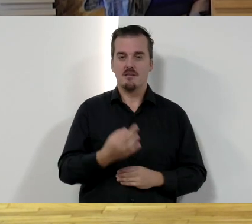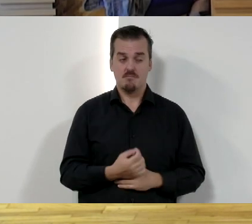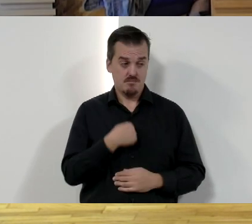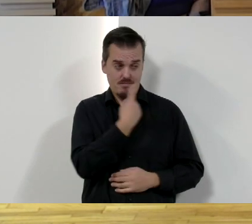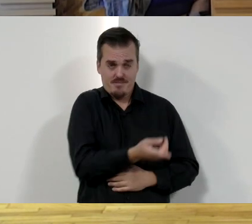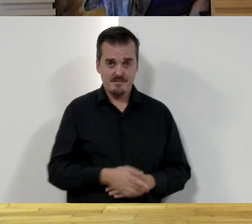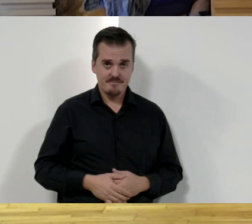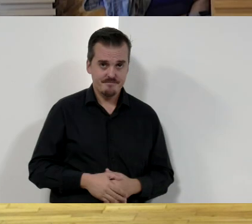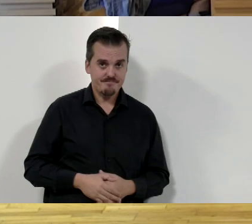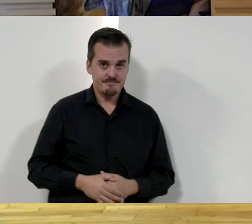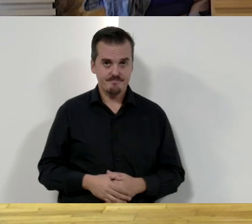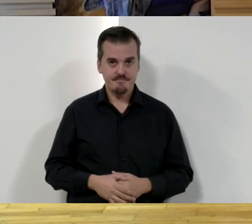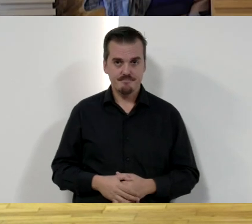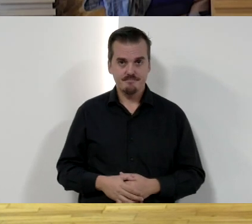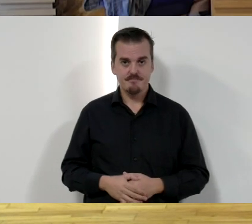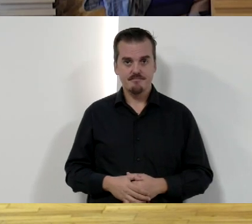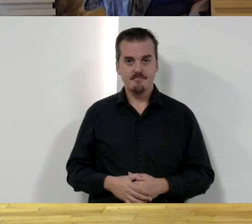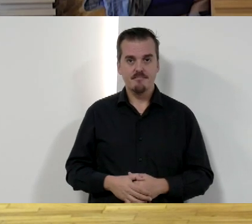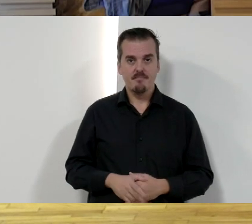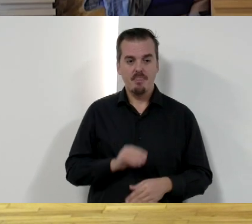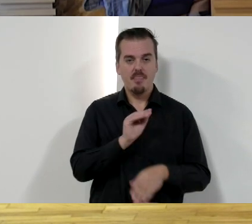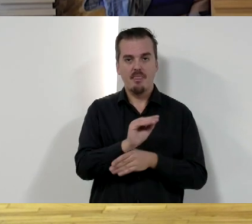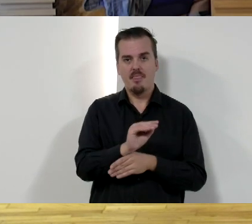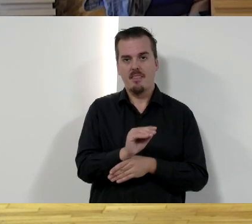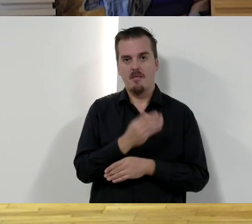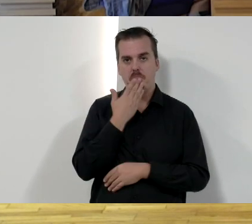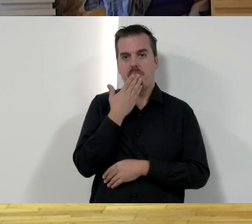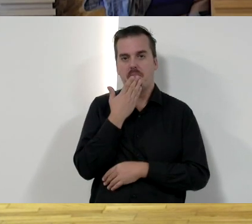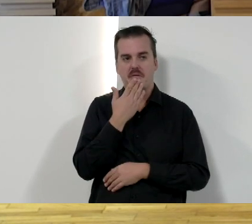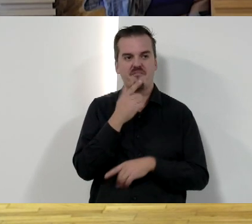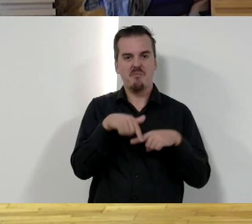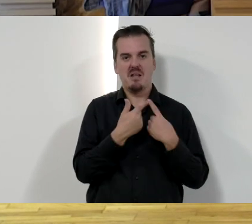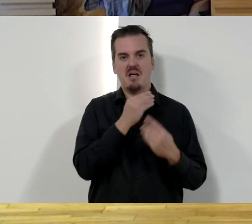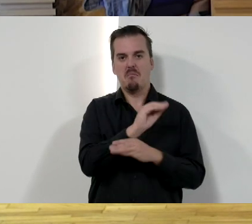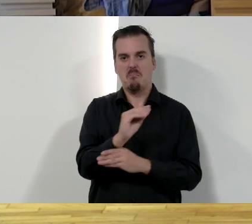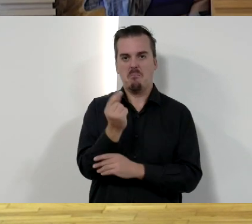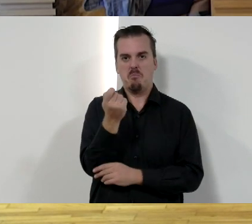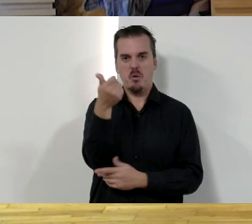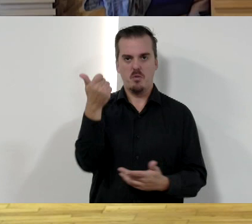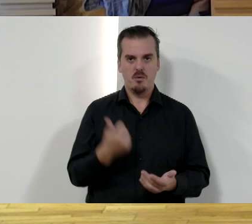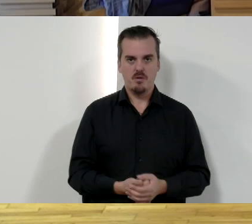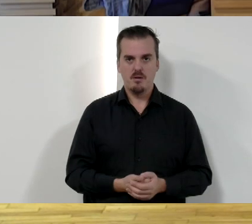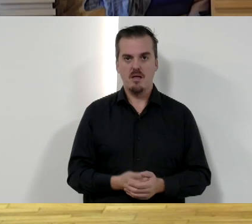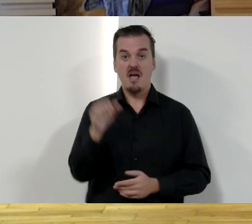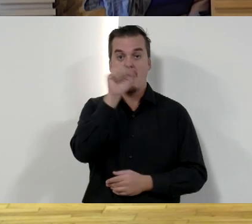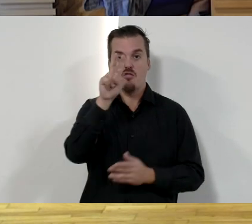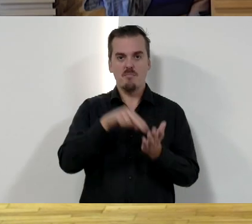decir. Partidas ridículas para ayudas a las familias. Año 2012,